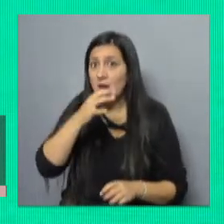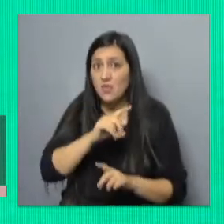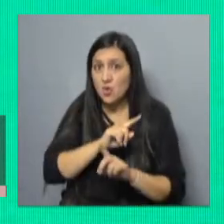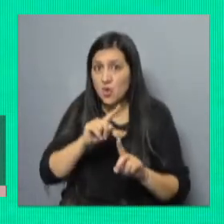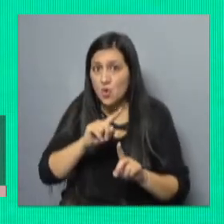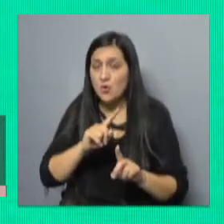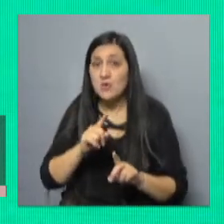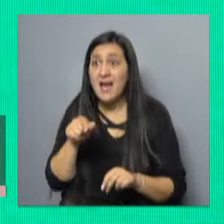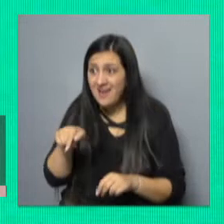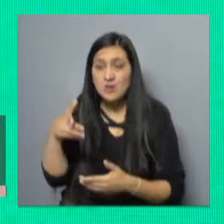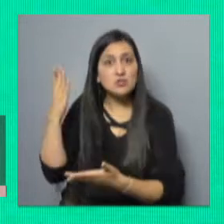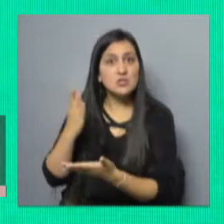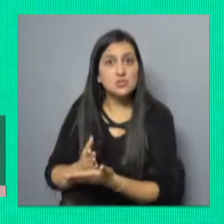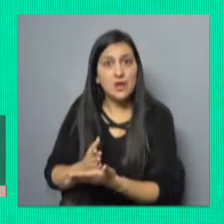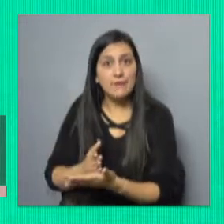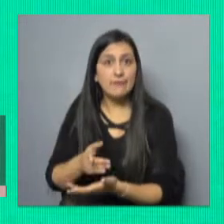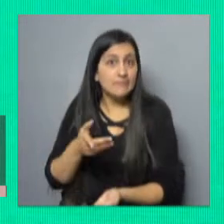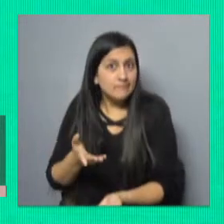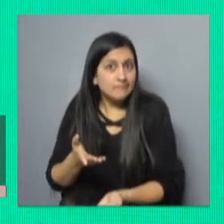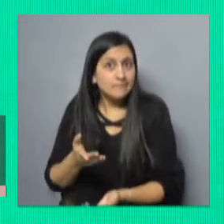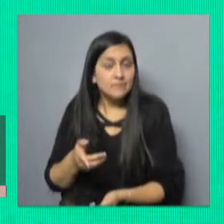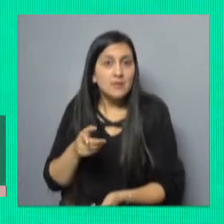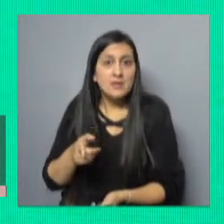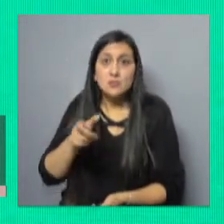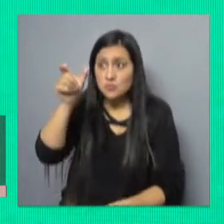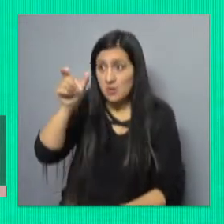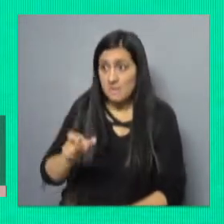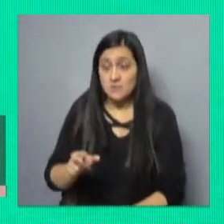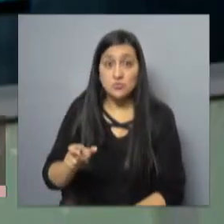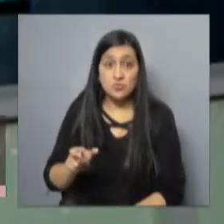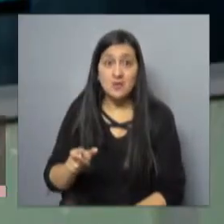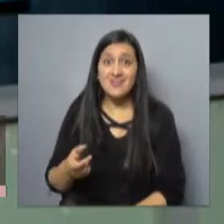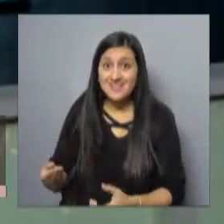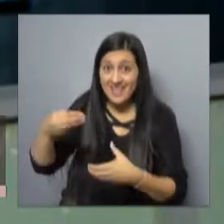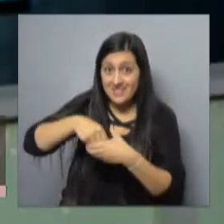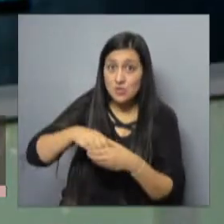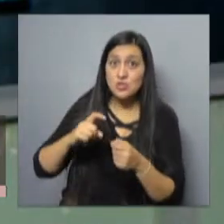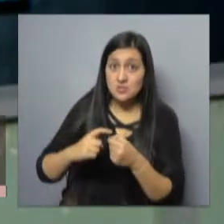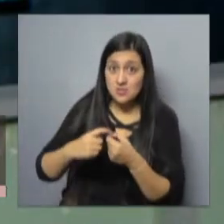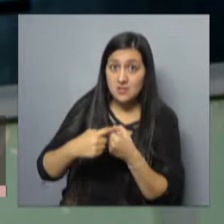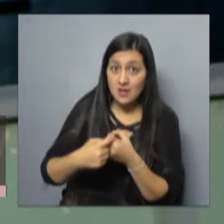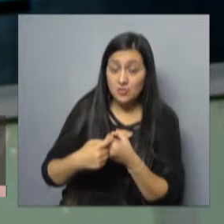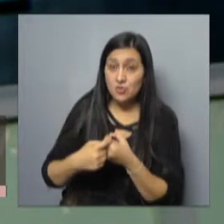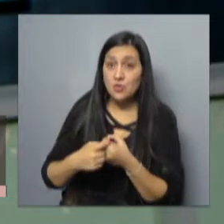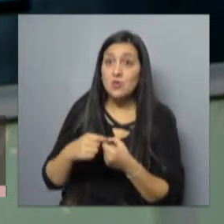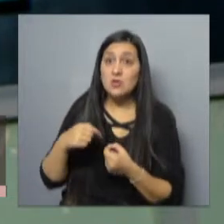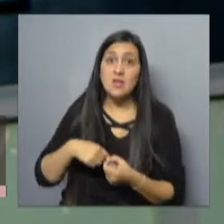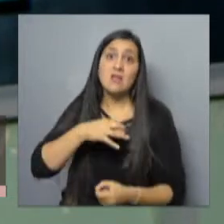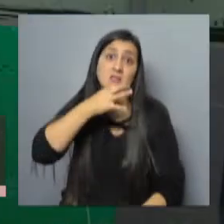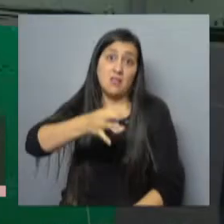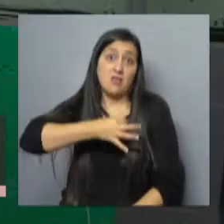ahí estamos hablando de un caso claro de una persona que está en el sindicato era sindicalista y como tal hacía estas